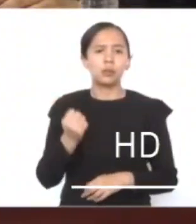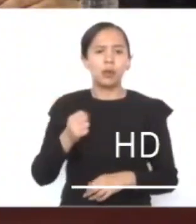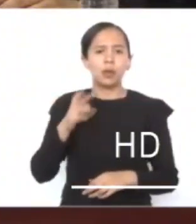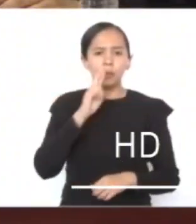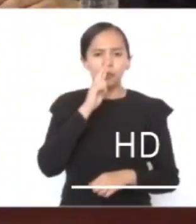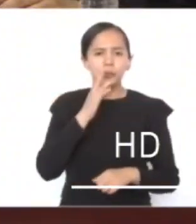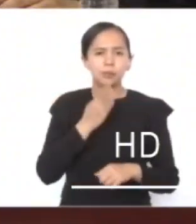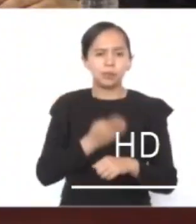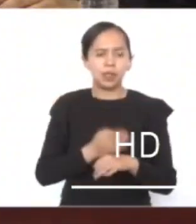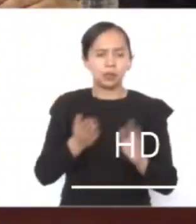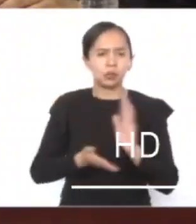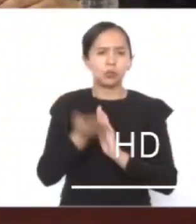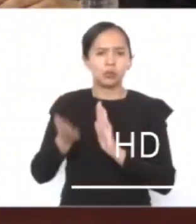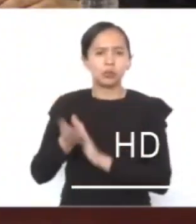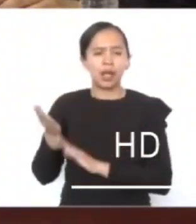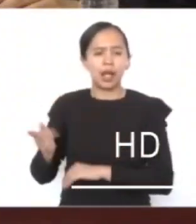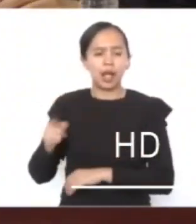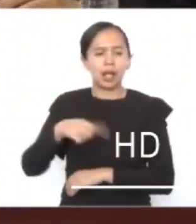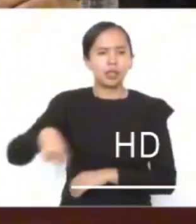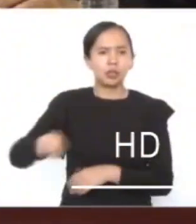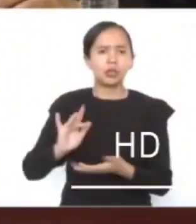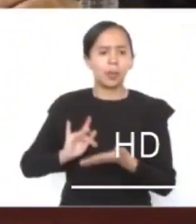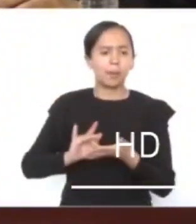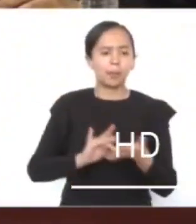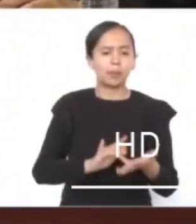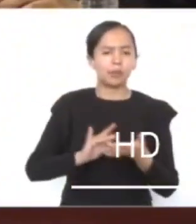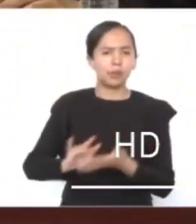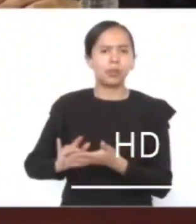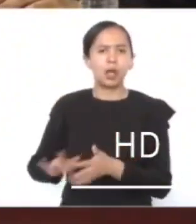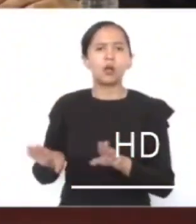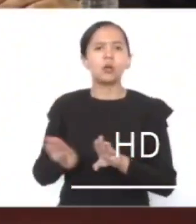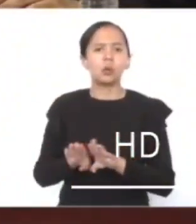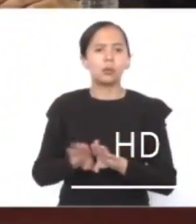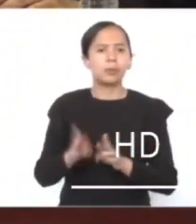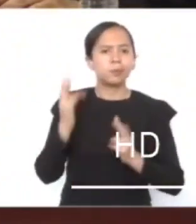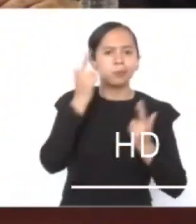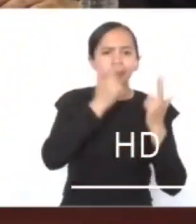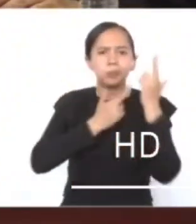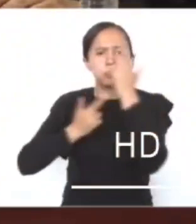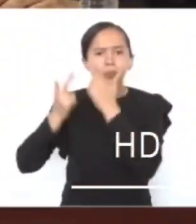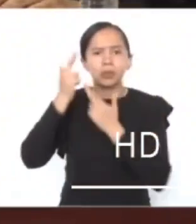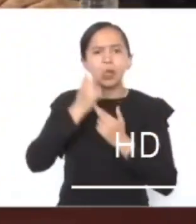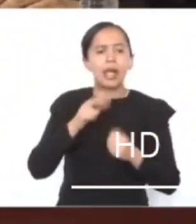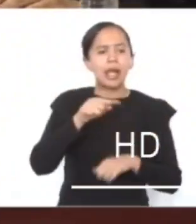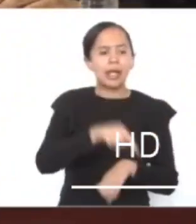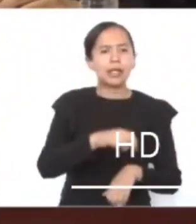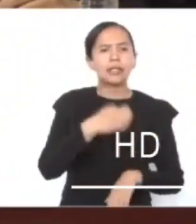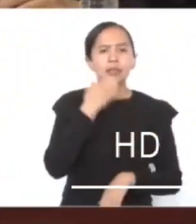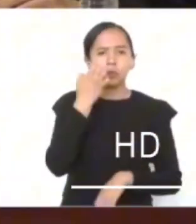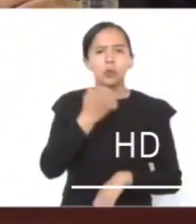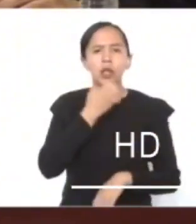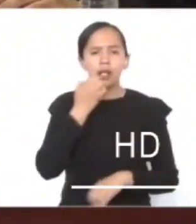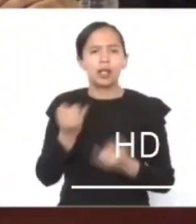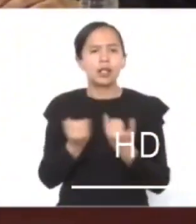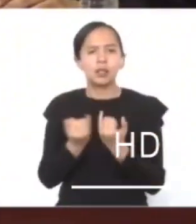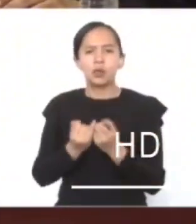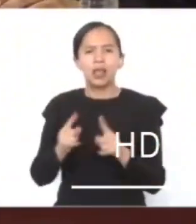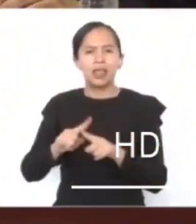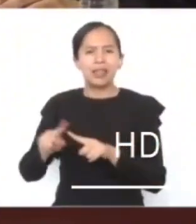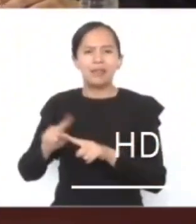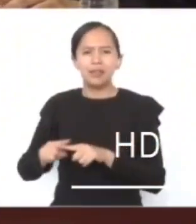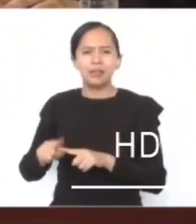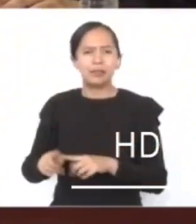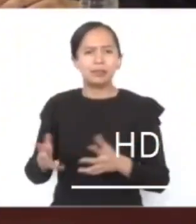obras apoyaron la revisión de inmuebles con el apoyo de colegios y asociaciones profesionales de ingenieros